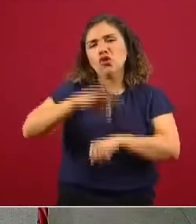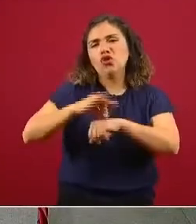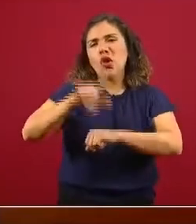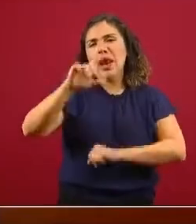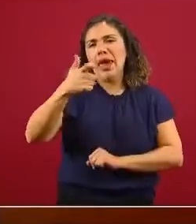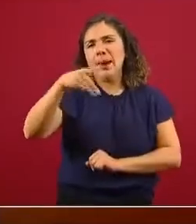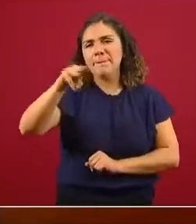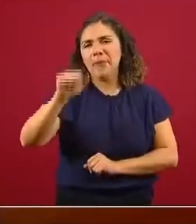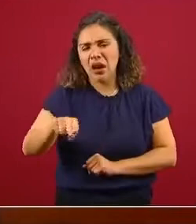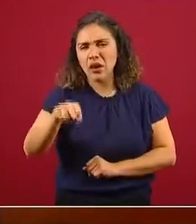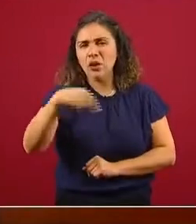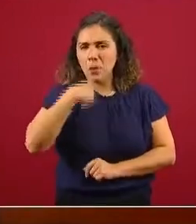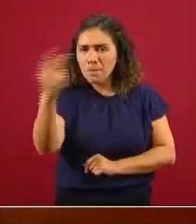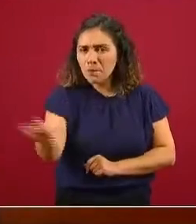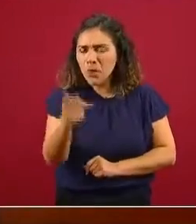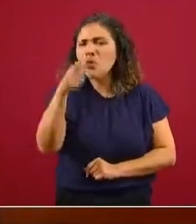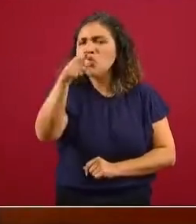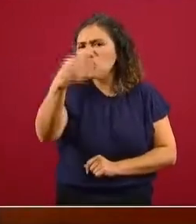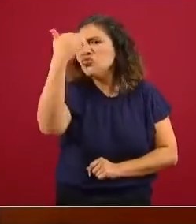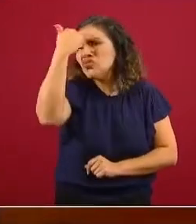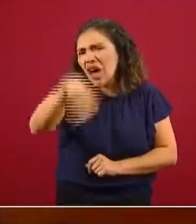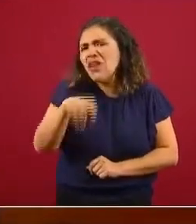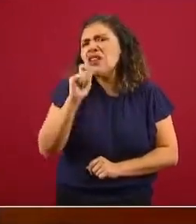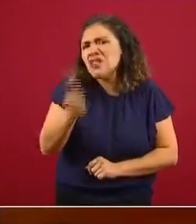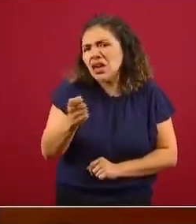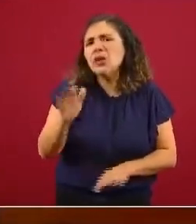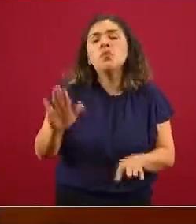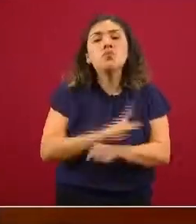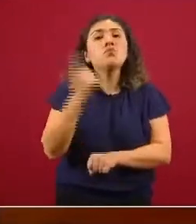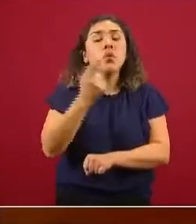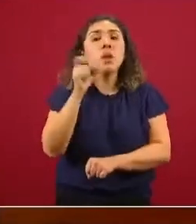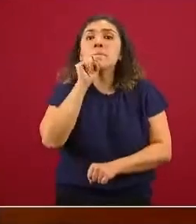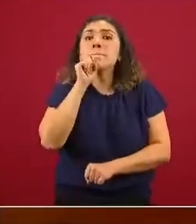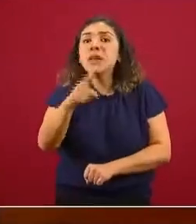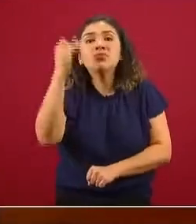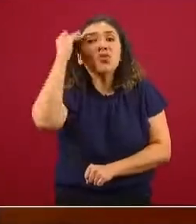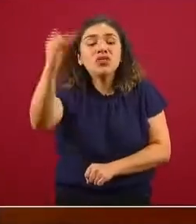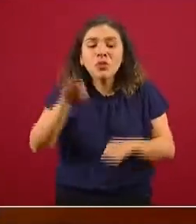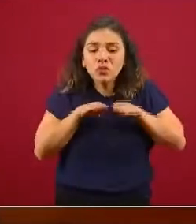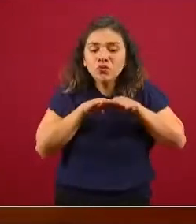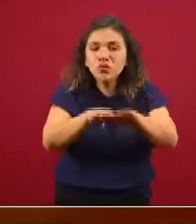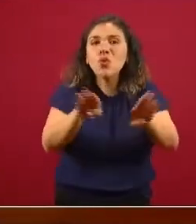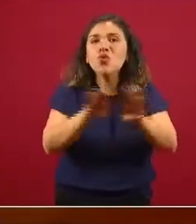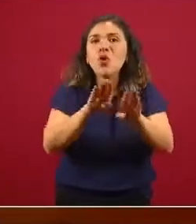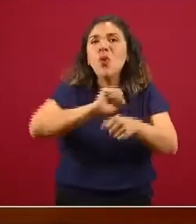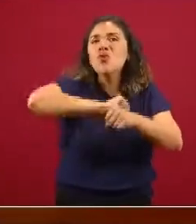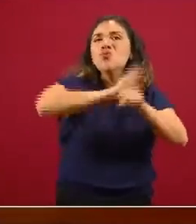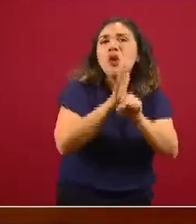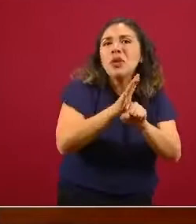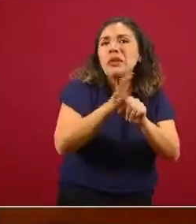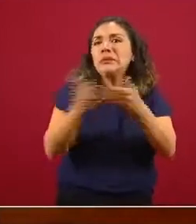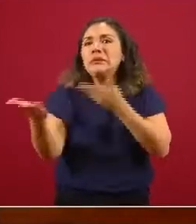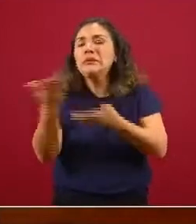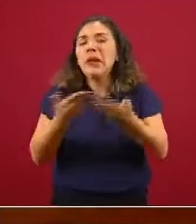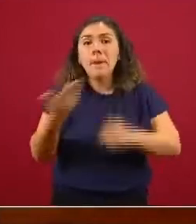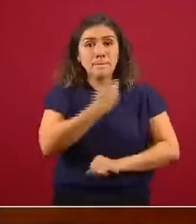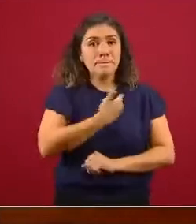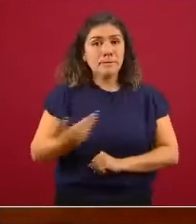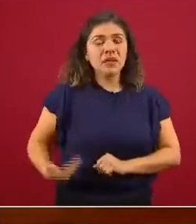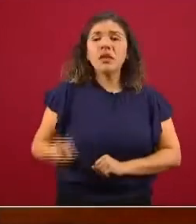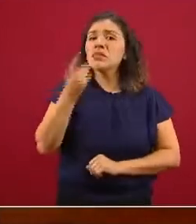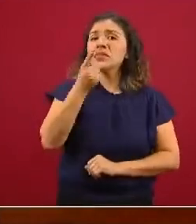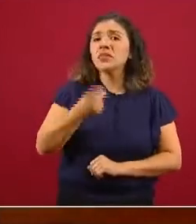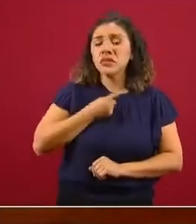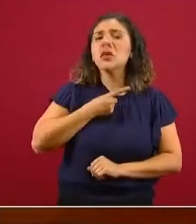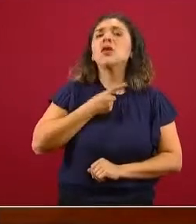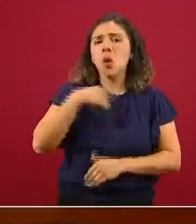Lehmann, ¿usted qué información tiene? Porque como se presentó al mismo tiempo con lo del COVID, el presidente nos